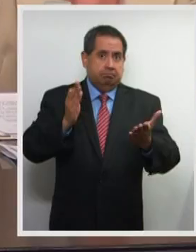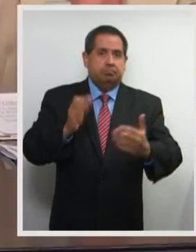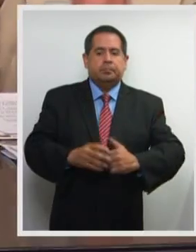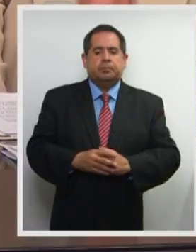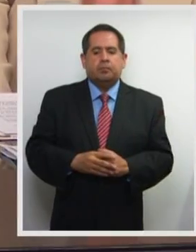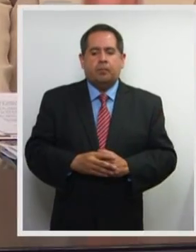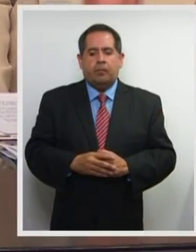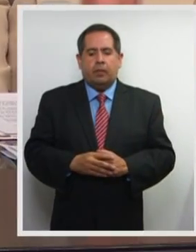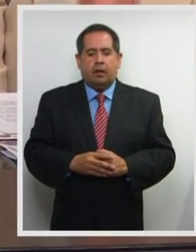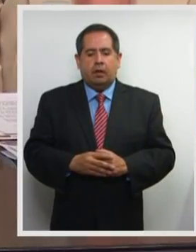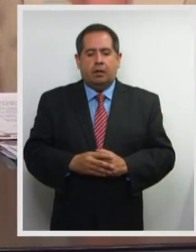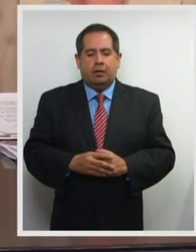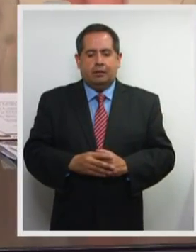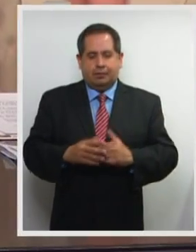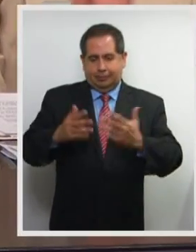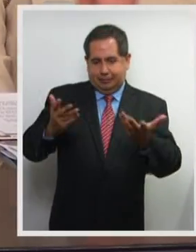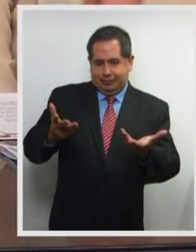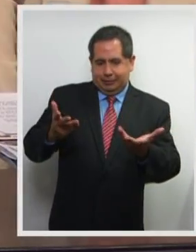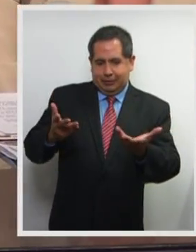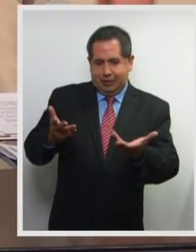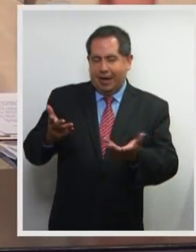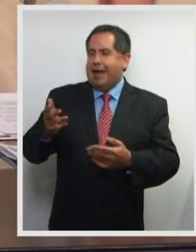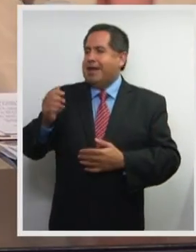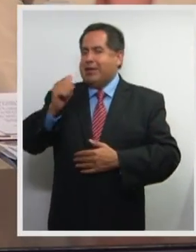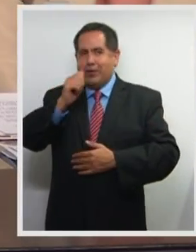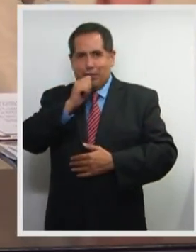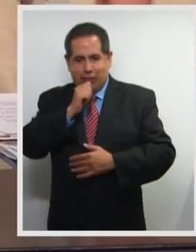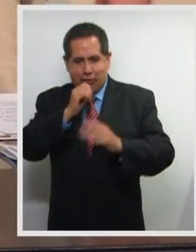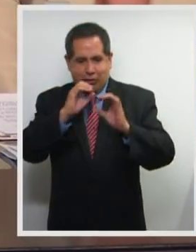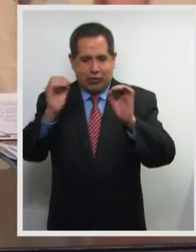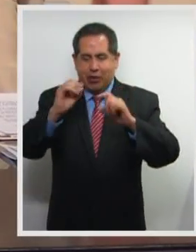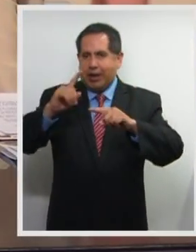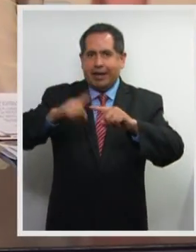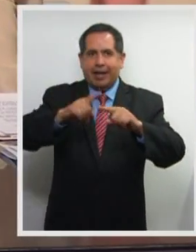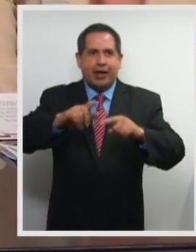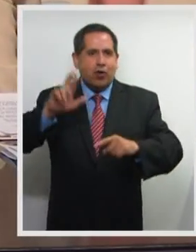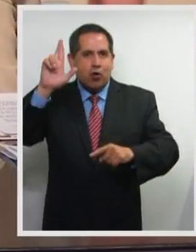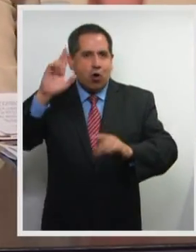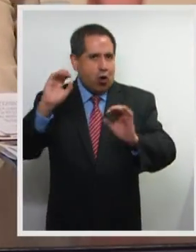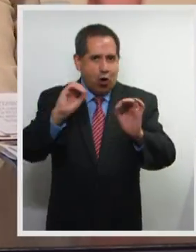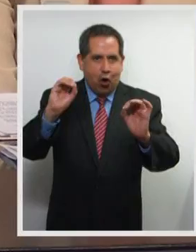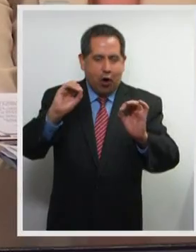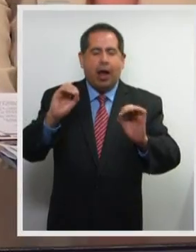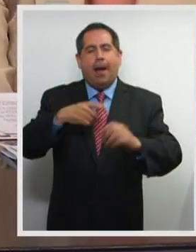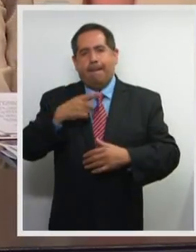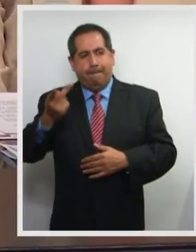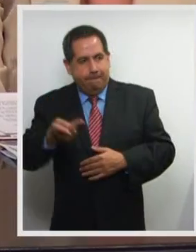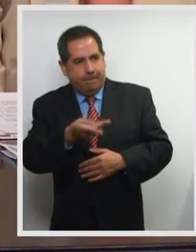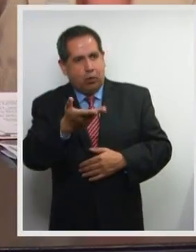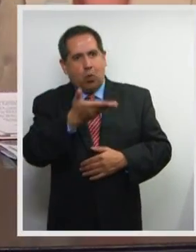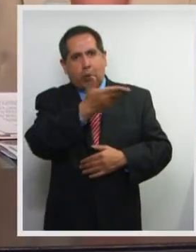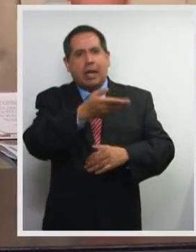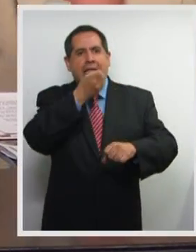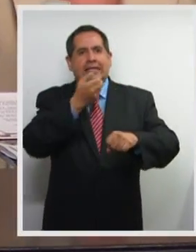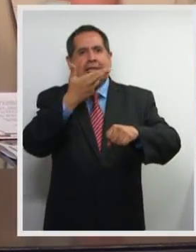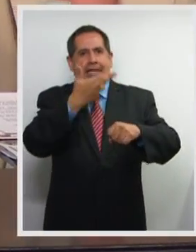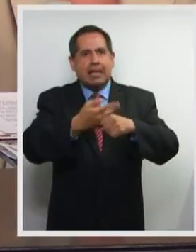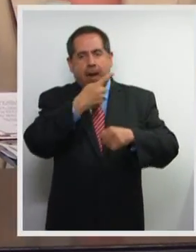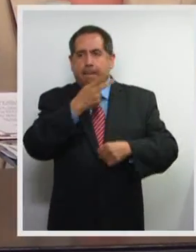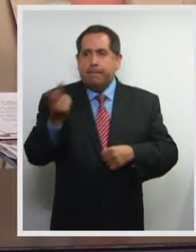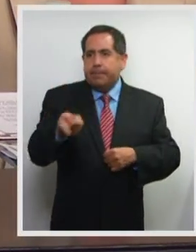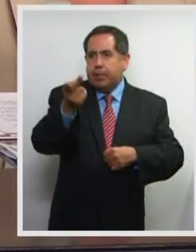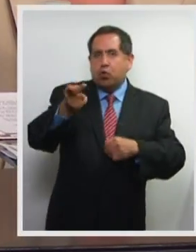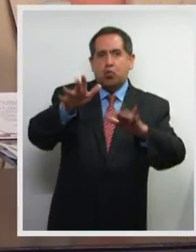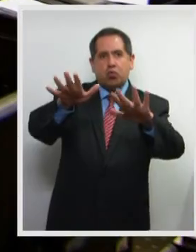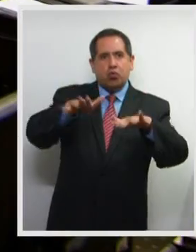Por instrucciones de la Presidencia. No habiendo quien quiera hacer uso de la palabra, le pido a la Secretaría ponga a consideración si es de